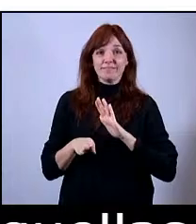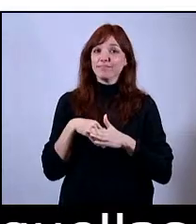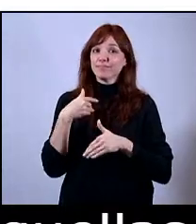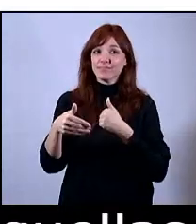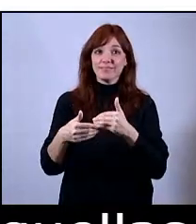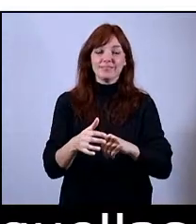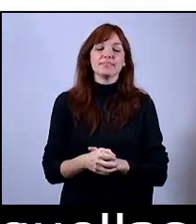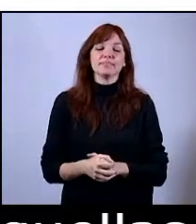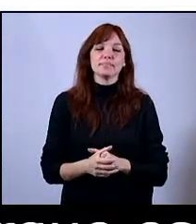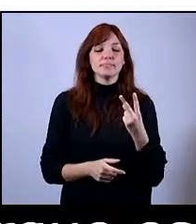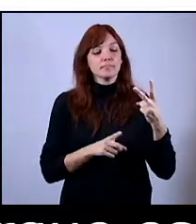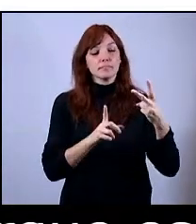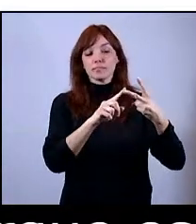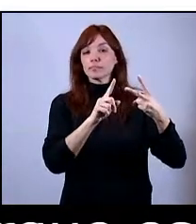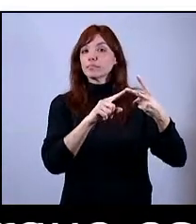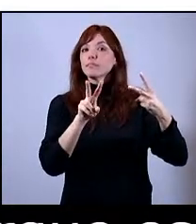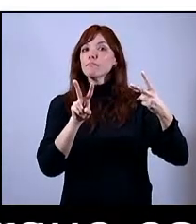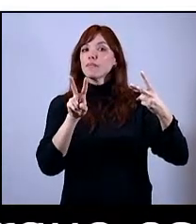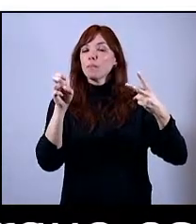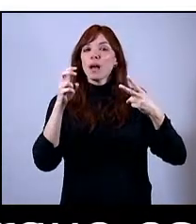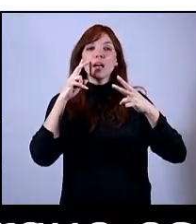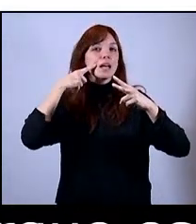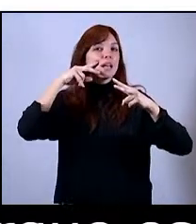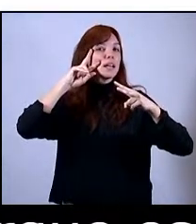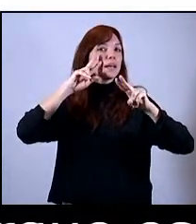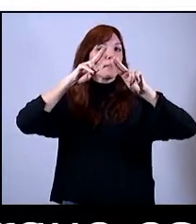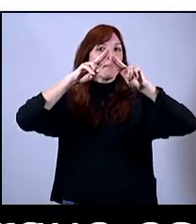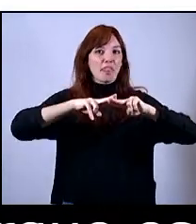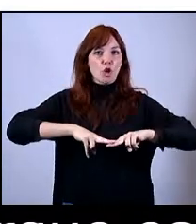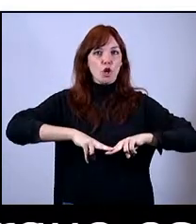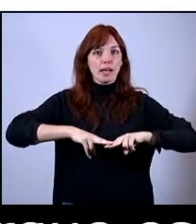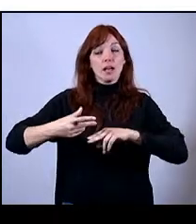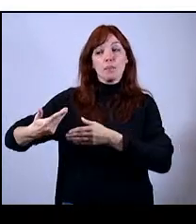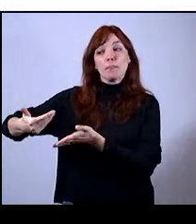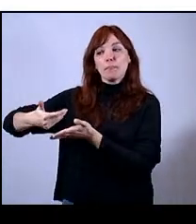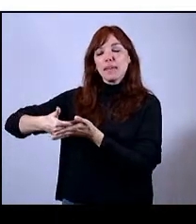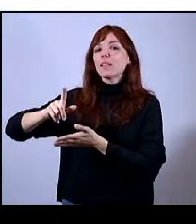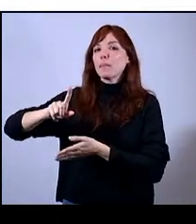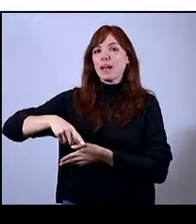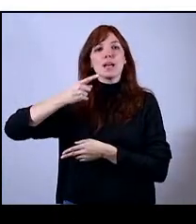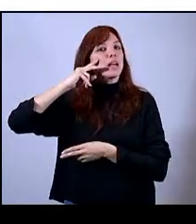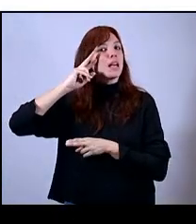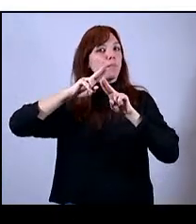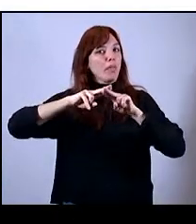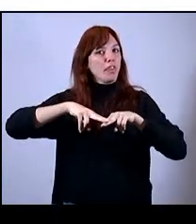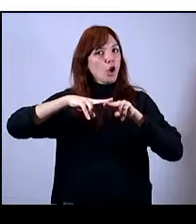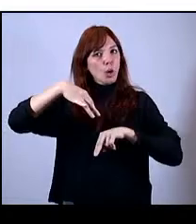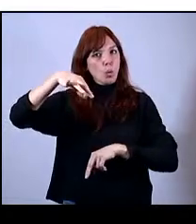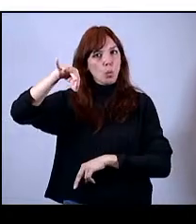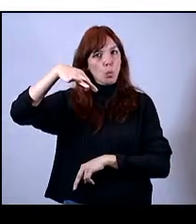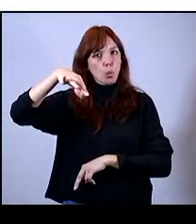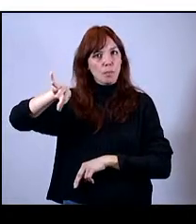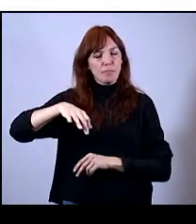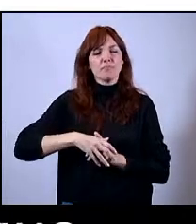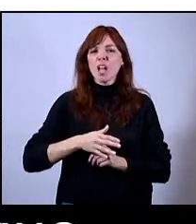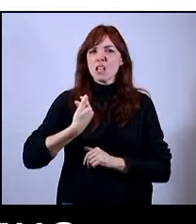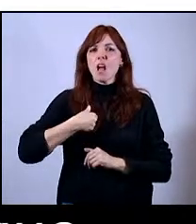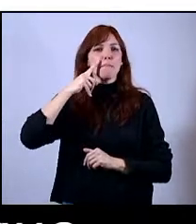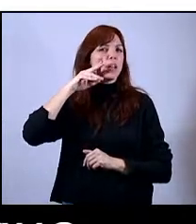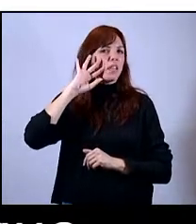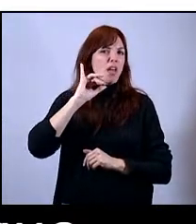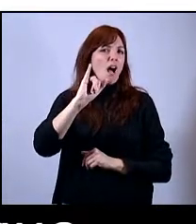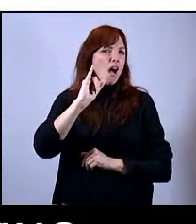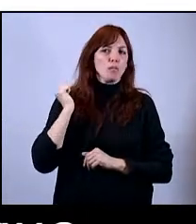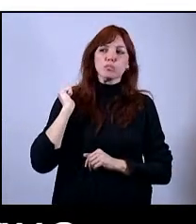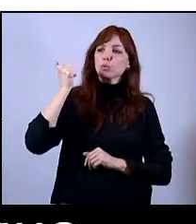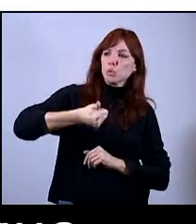cuanto a las inspecciones, nos ha pedido también que hagamos inspecciones únicas. Ahí ya hay mucho terreno recorrido. Ya